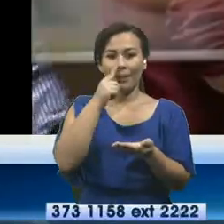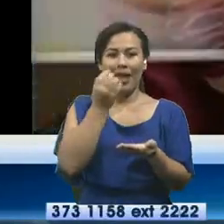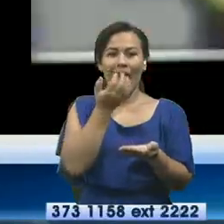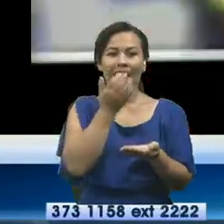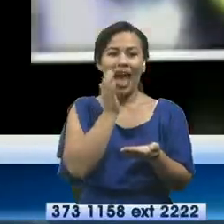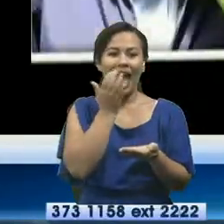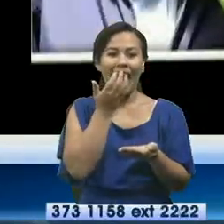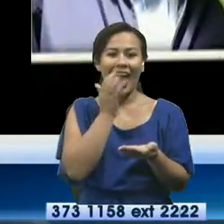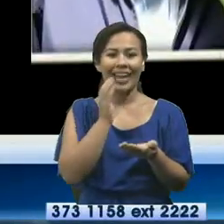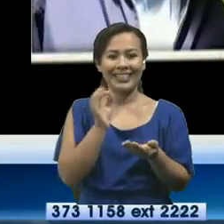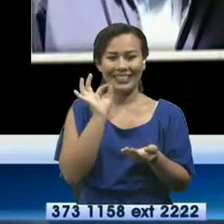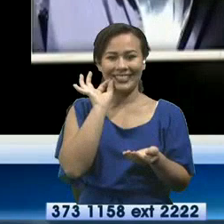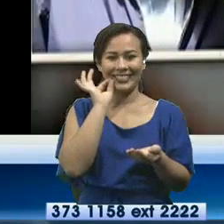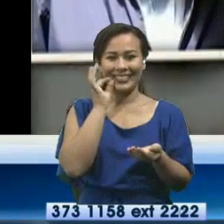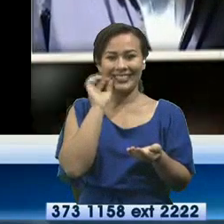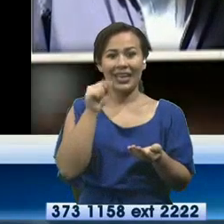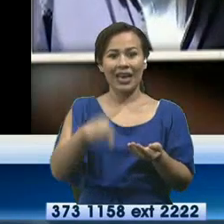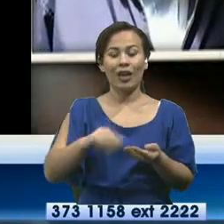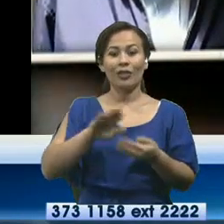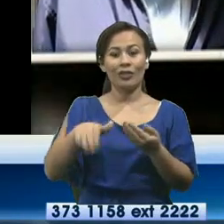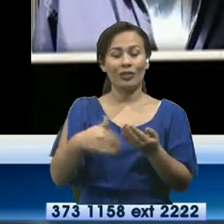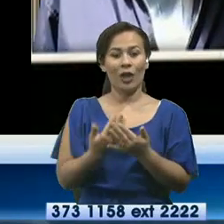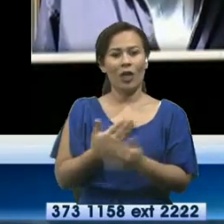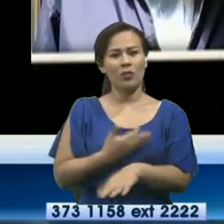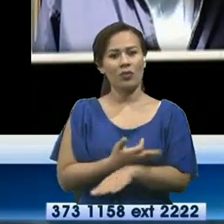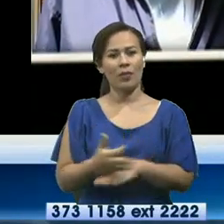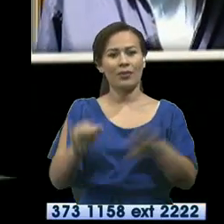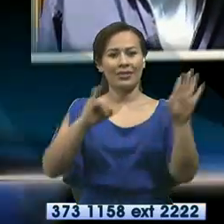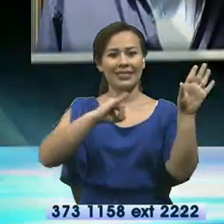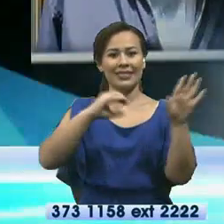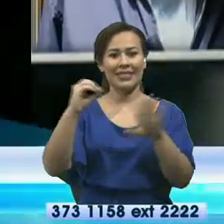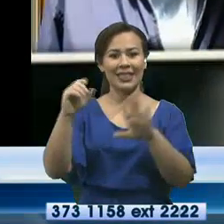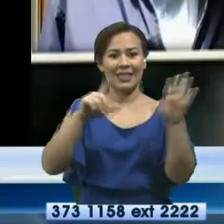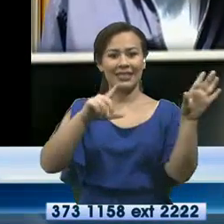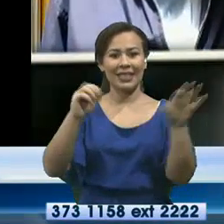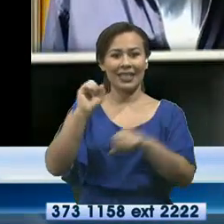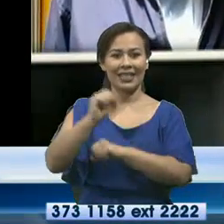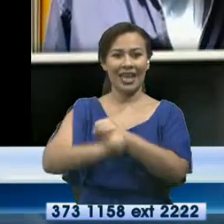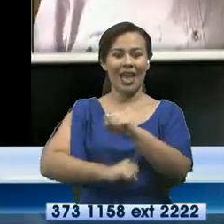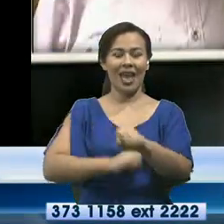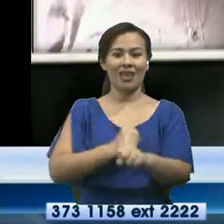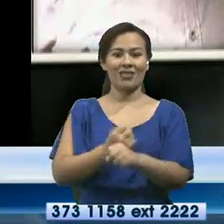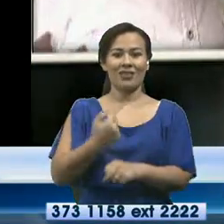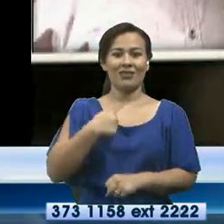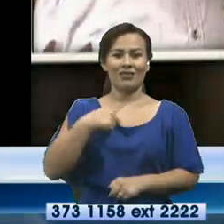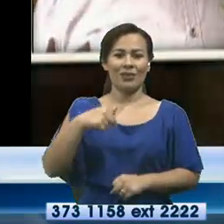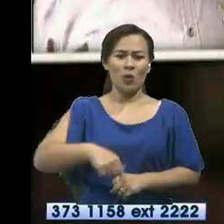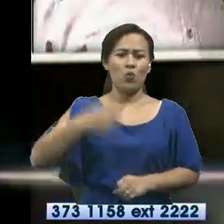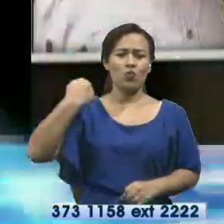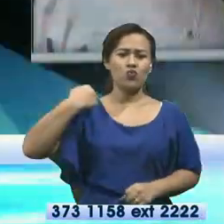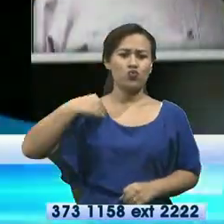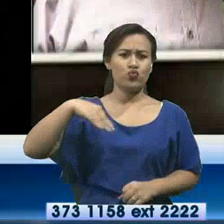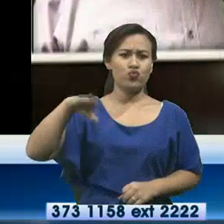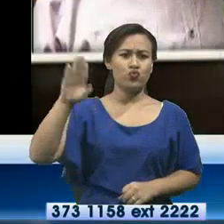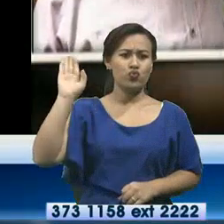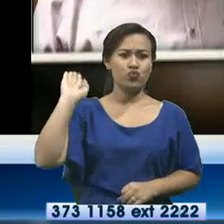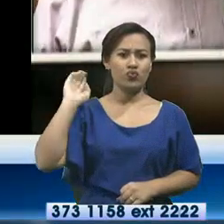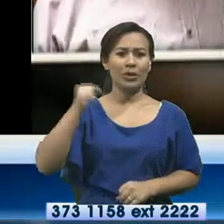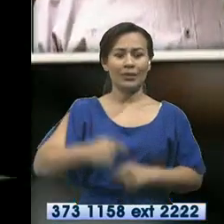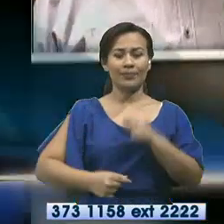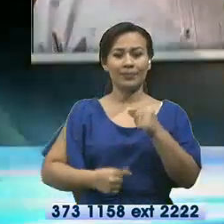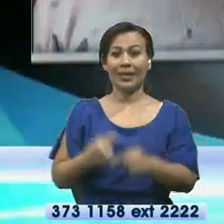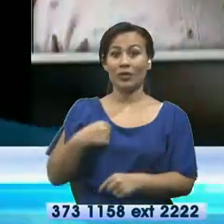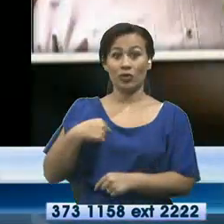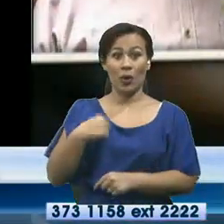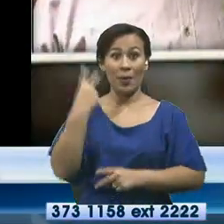vida. La panadería debe tener unos 60, 70 años desde que soy un niño. Cada vez que vengo al centro de la ciudad, paso por la